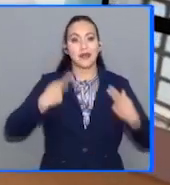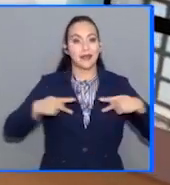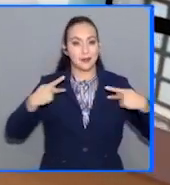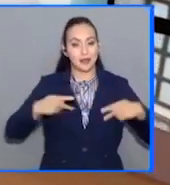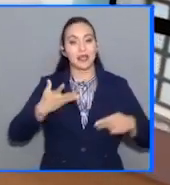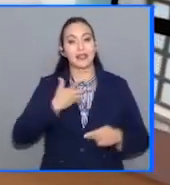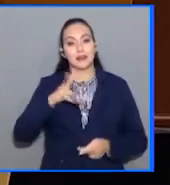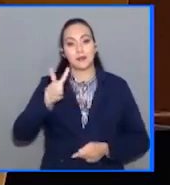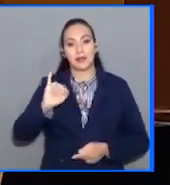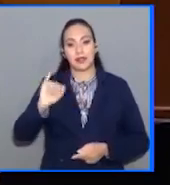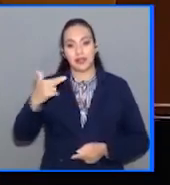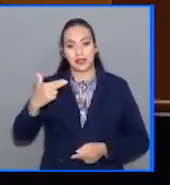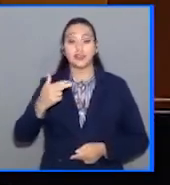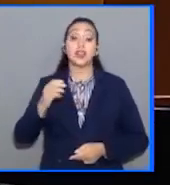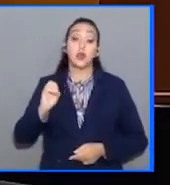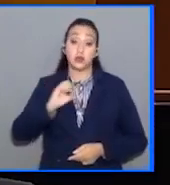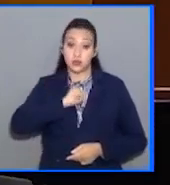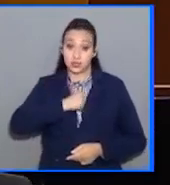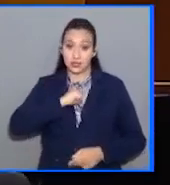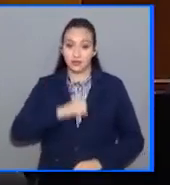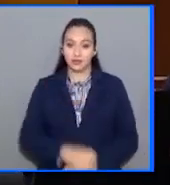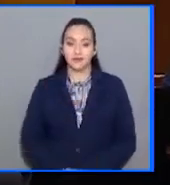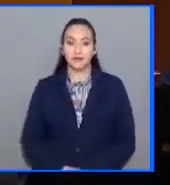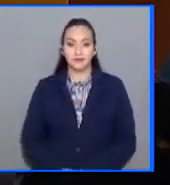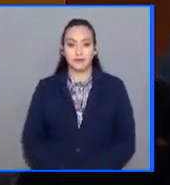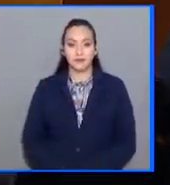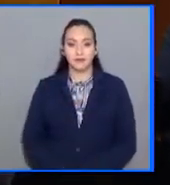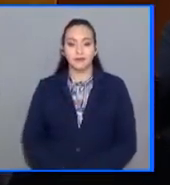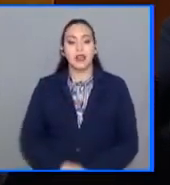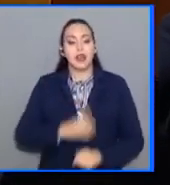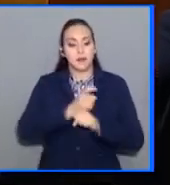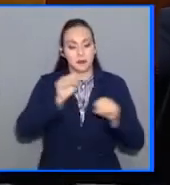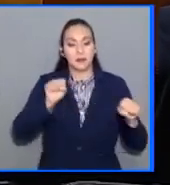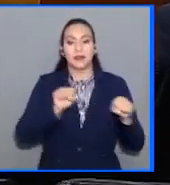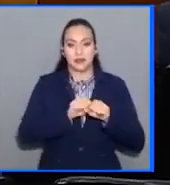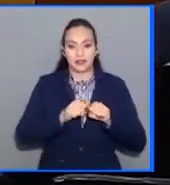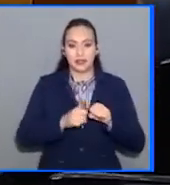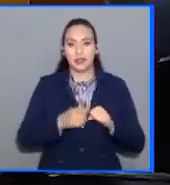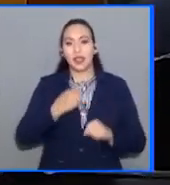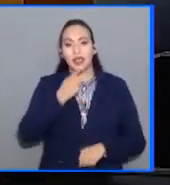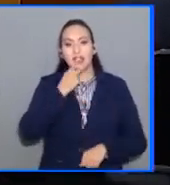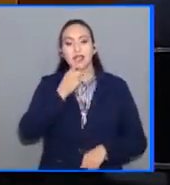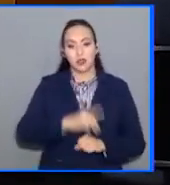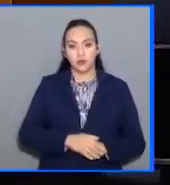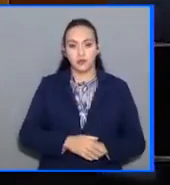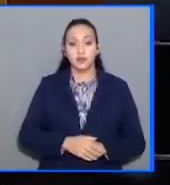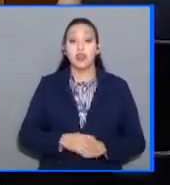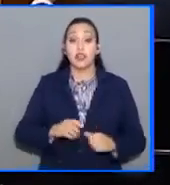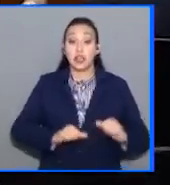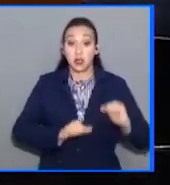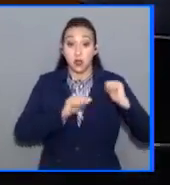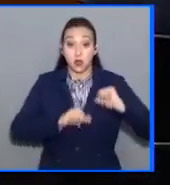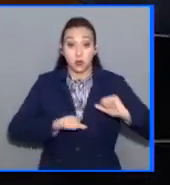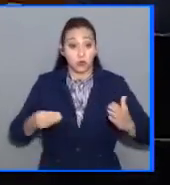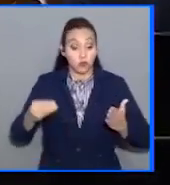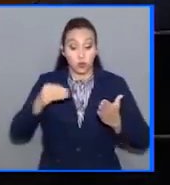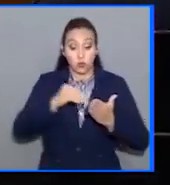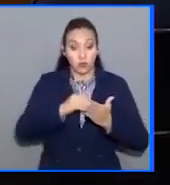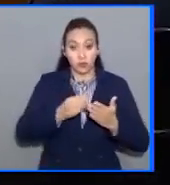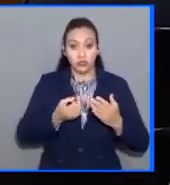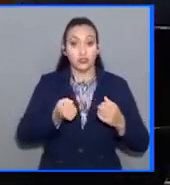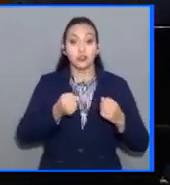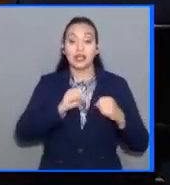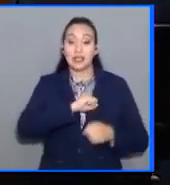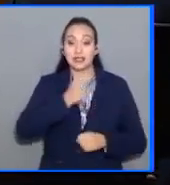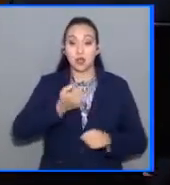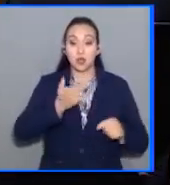VIH-Sida. La primera sala de la Corte determinó que la omisión de las autoridades del sector salud de establecer un protocolo que